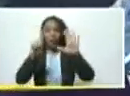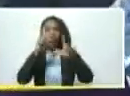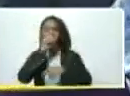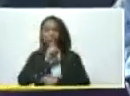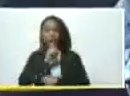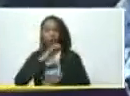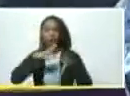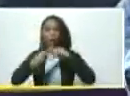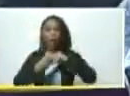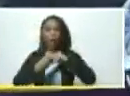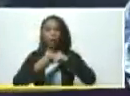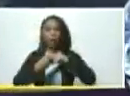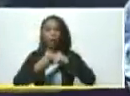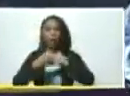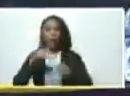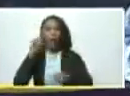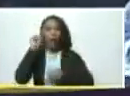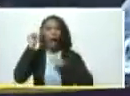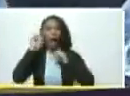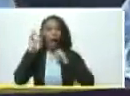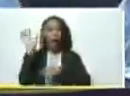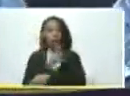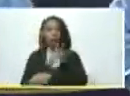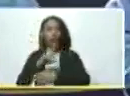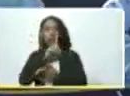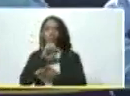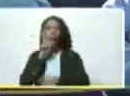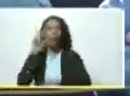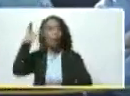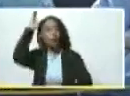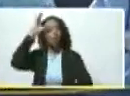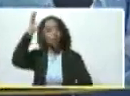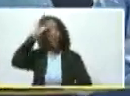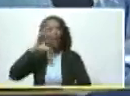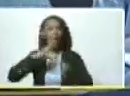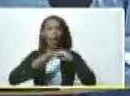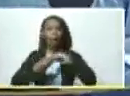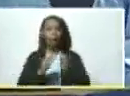6 años de los CLAP. La canción se llama Conciencia CLAP.